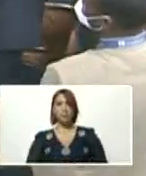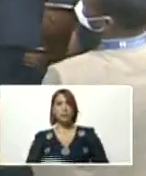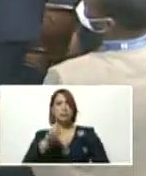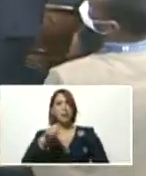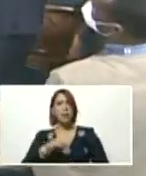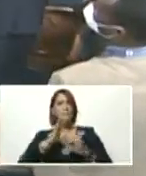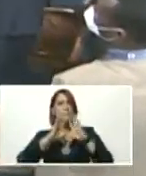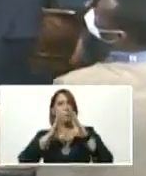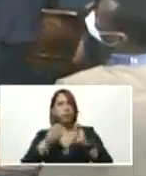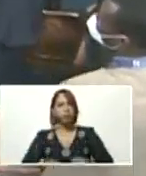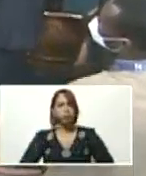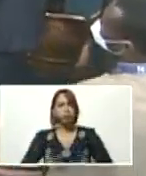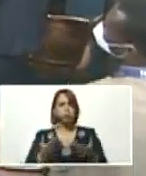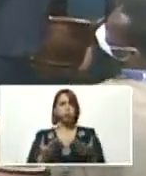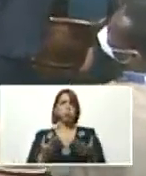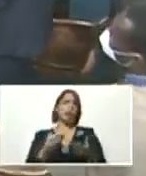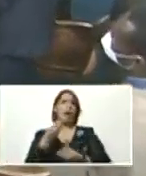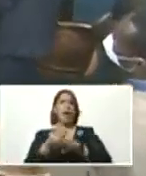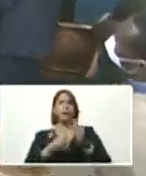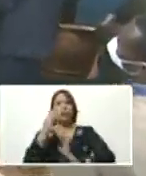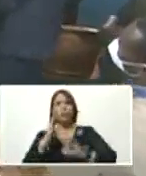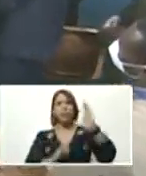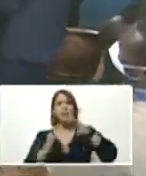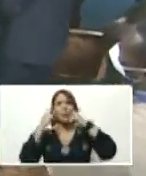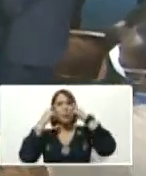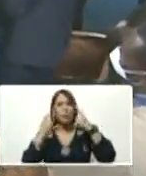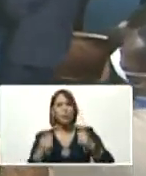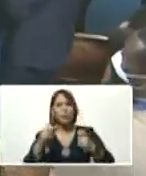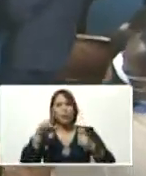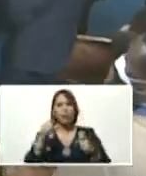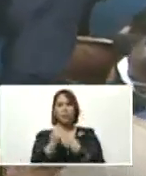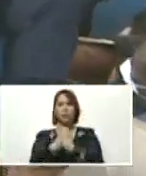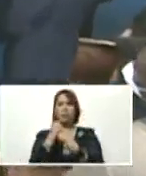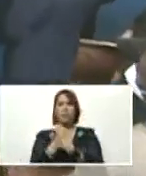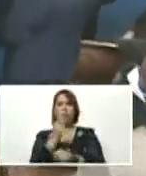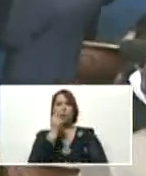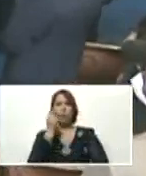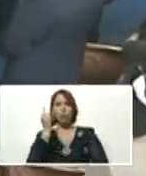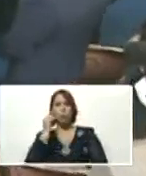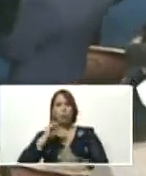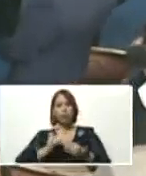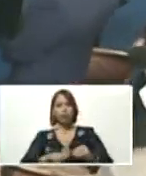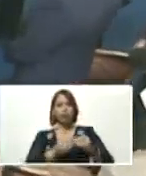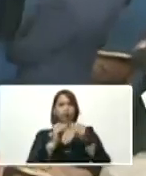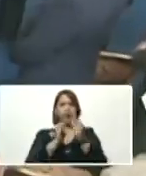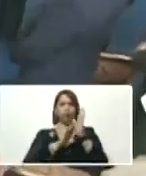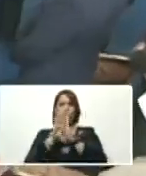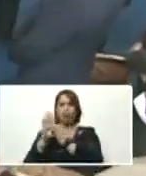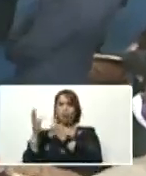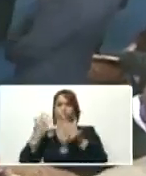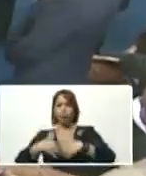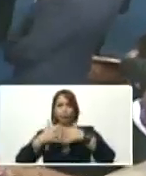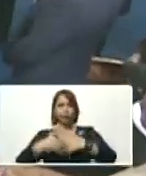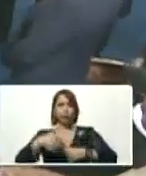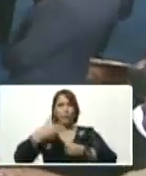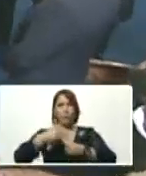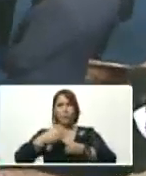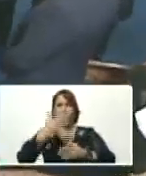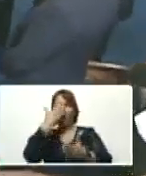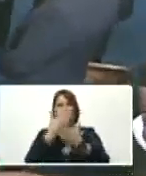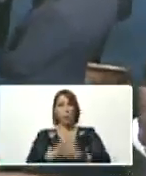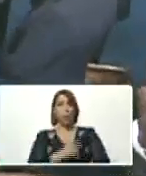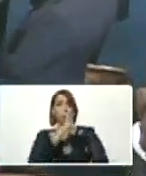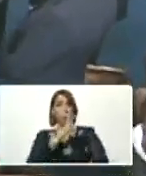aportes que han hecho los científicos, los profesionales, la clase trabajadora para recuperar la industria petrolera frente a las